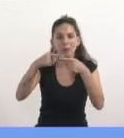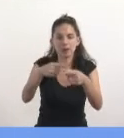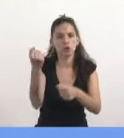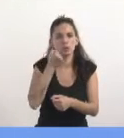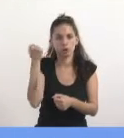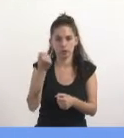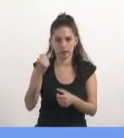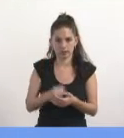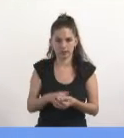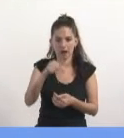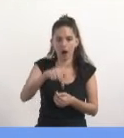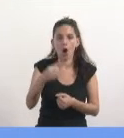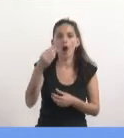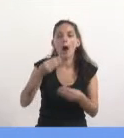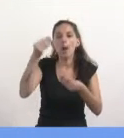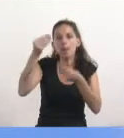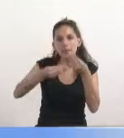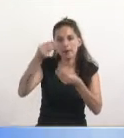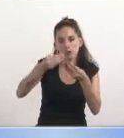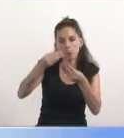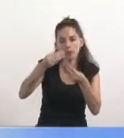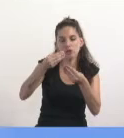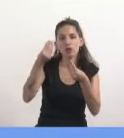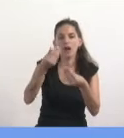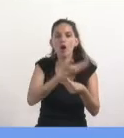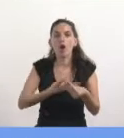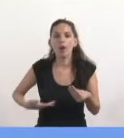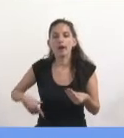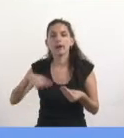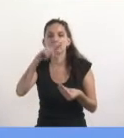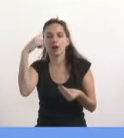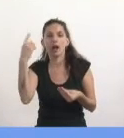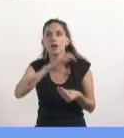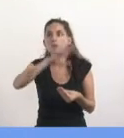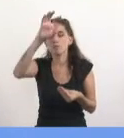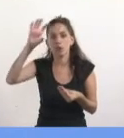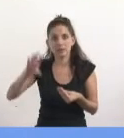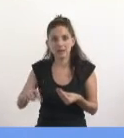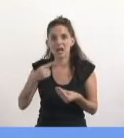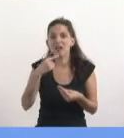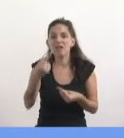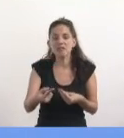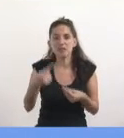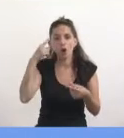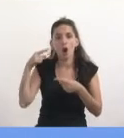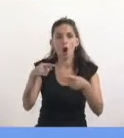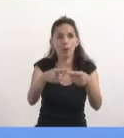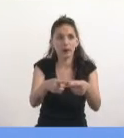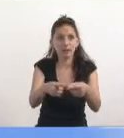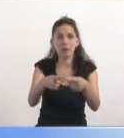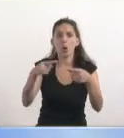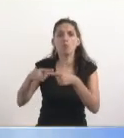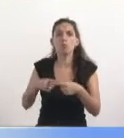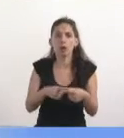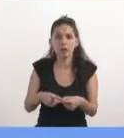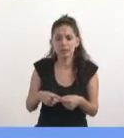Mire, presidente, tenemos un presupuesto y tenemos un gobierno nacional y gobiernos provinciales que han dicho que son un objetivo, constituyen un objetivo de política